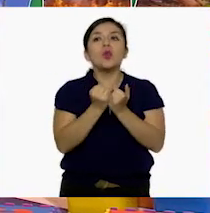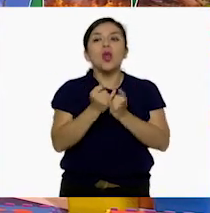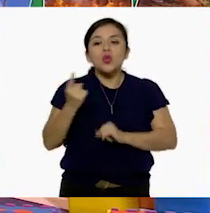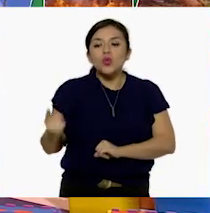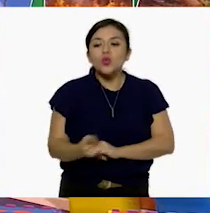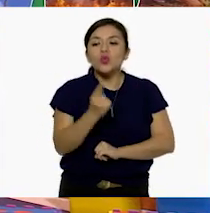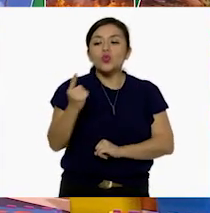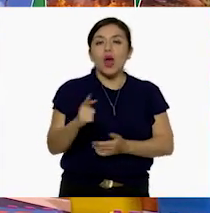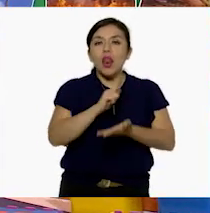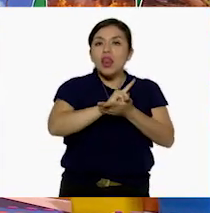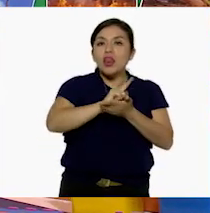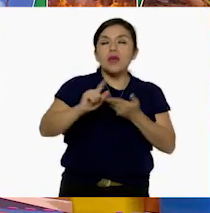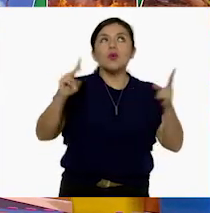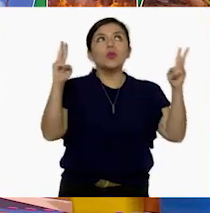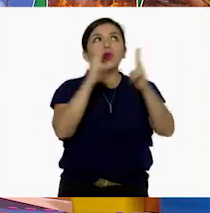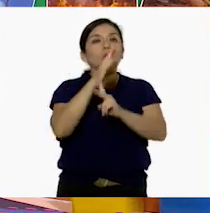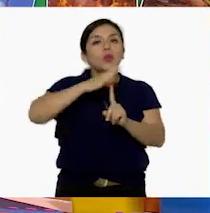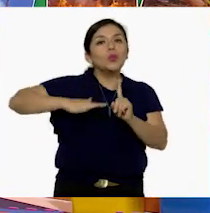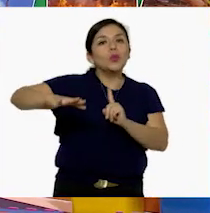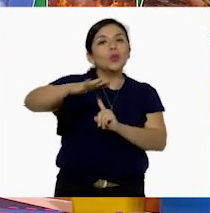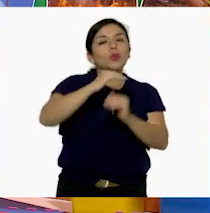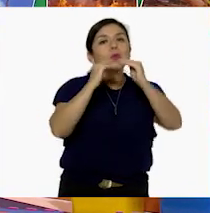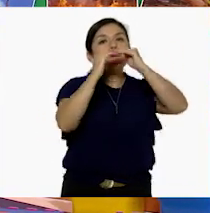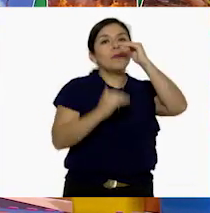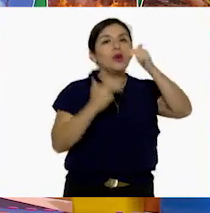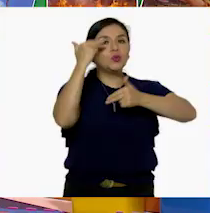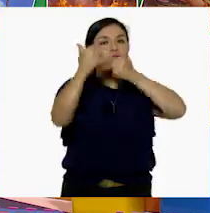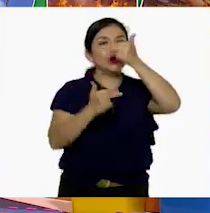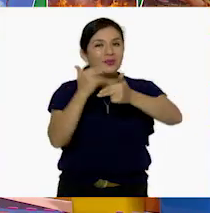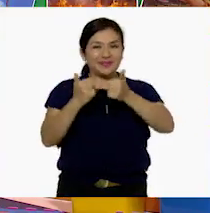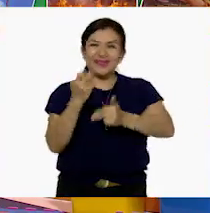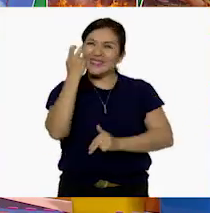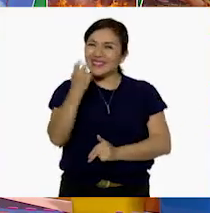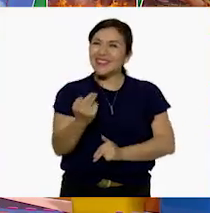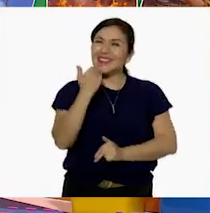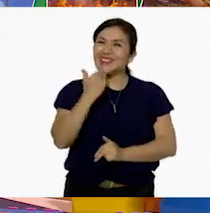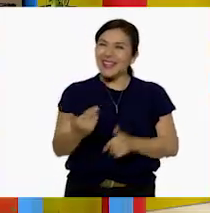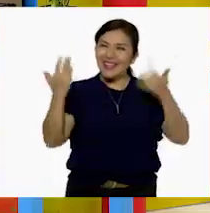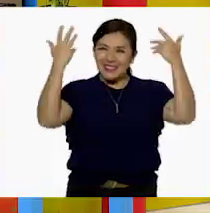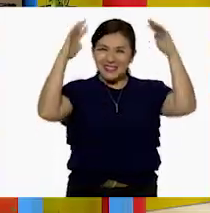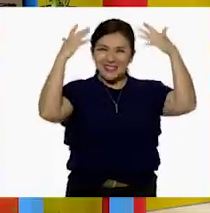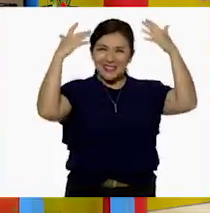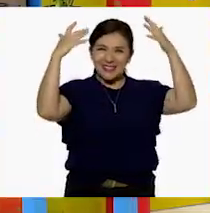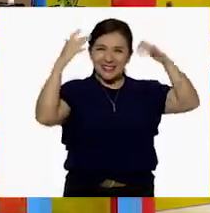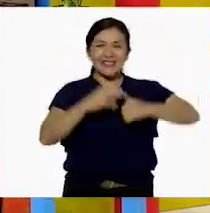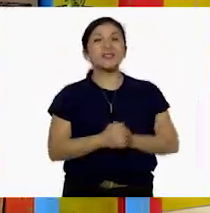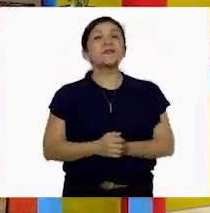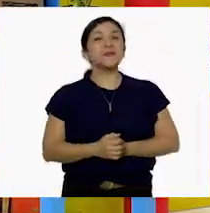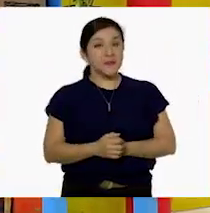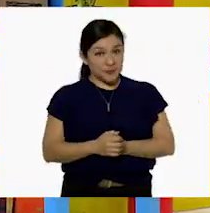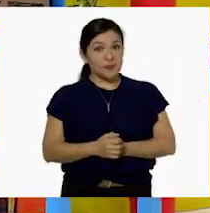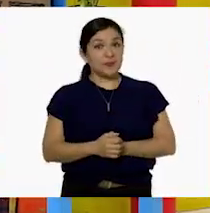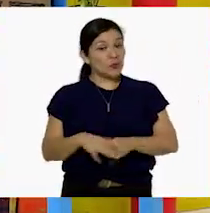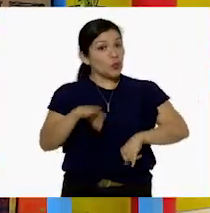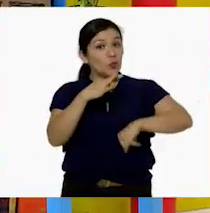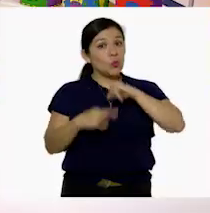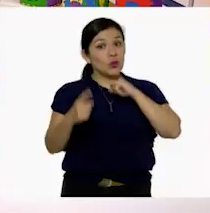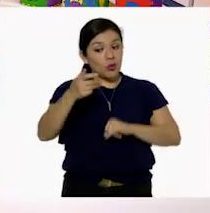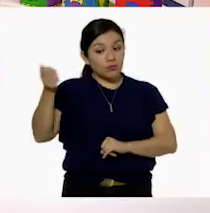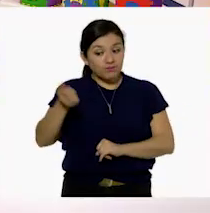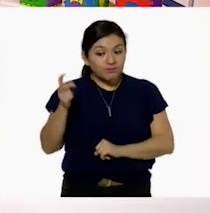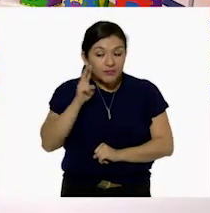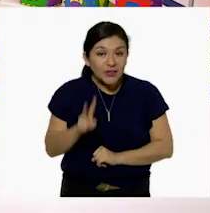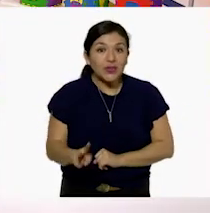mantener limpio el aire de contaminación. ¡Correcto! Exacto. Entonces, vamos a hacer un tiro más, Pepe, por